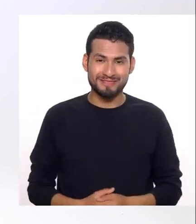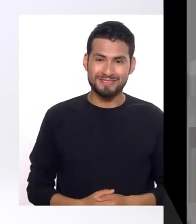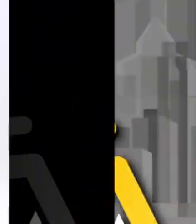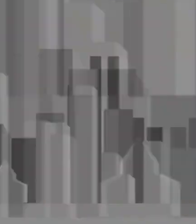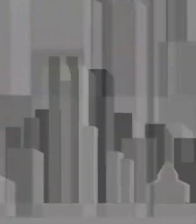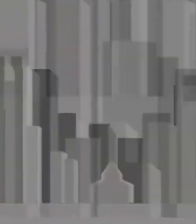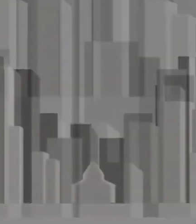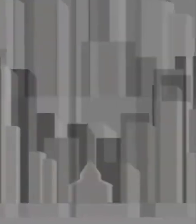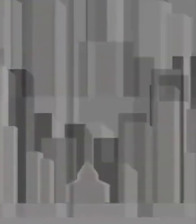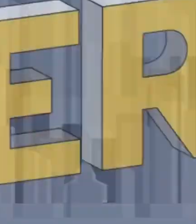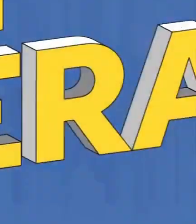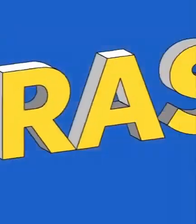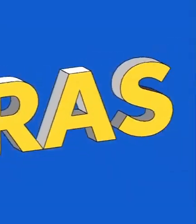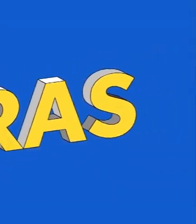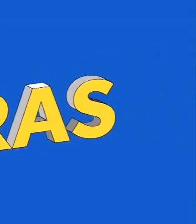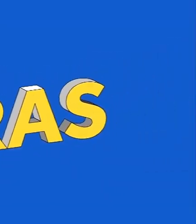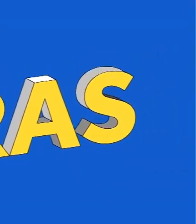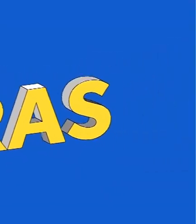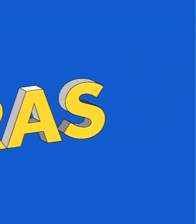programa.